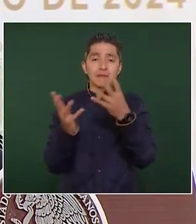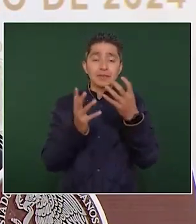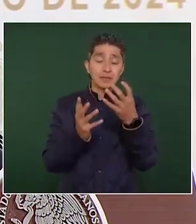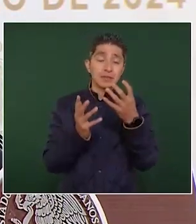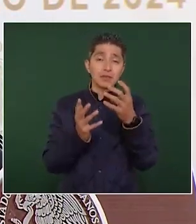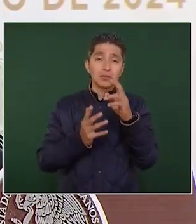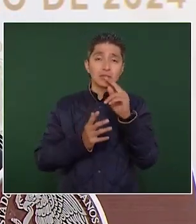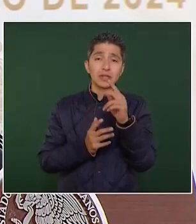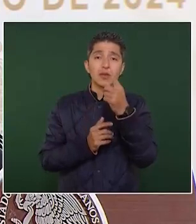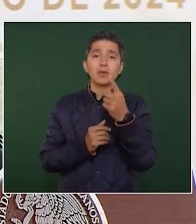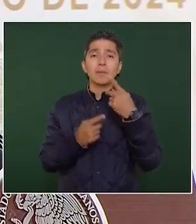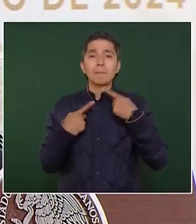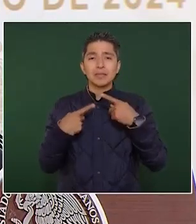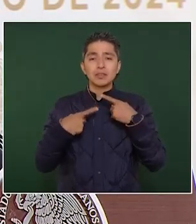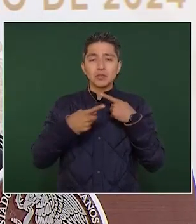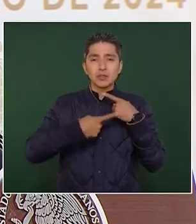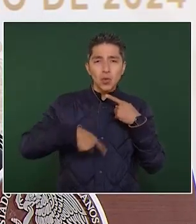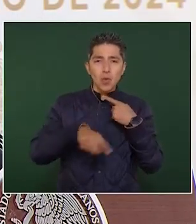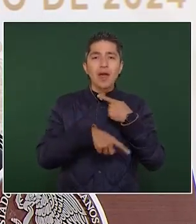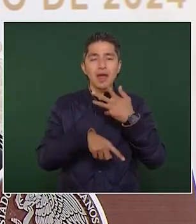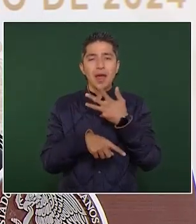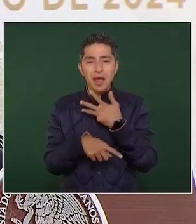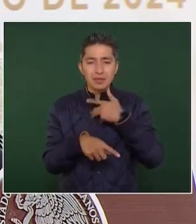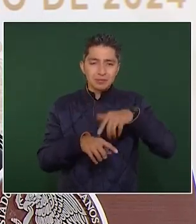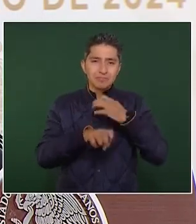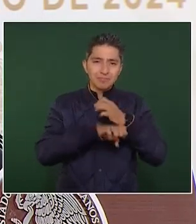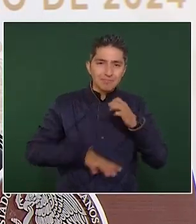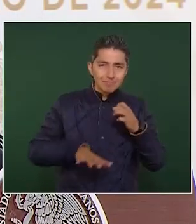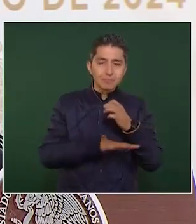3.981 elementos operativos aquí en el Estado,